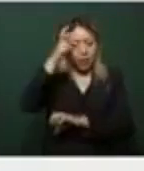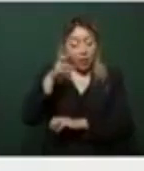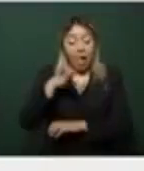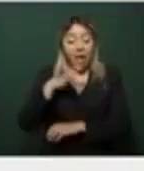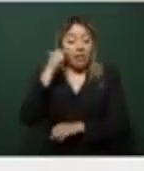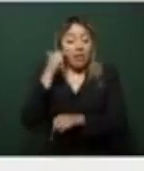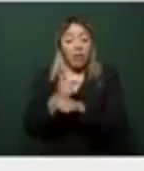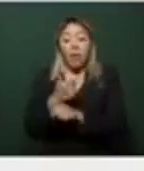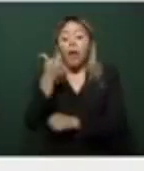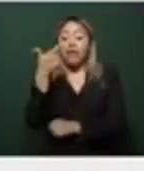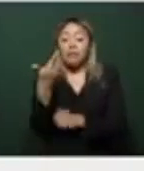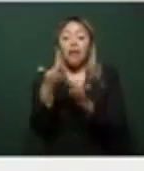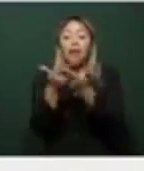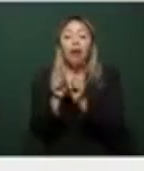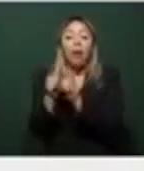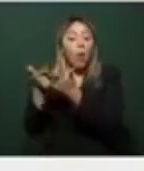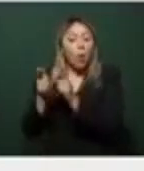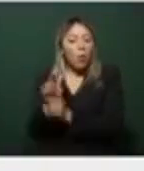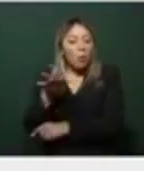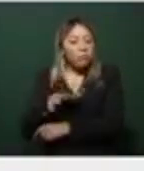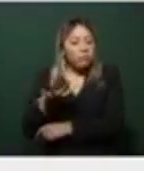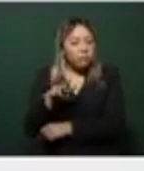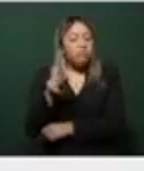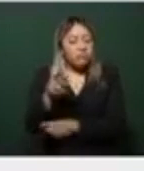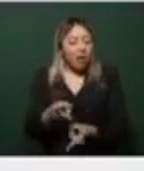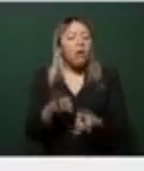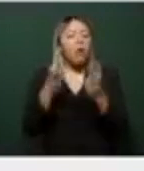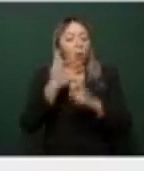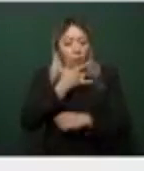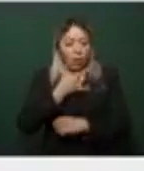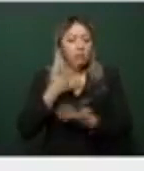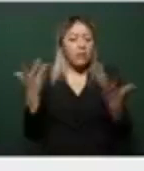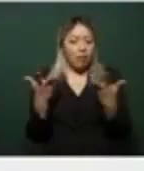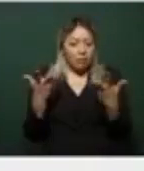bandas delictivas que se dedican a esta actividad,